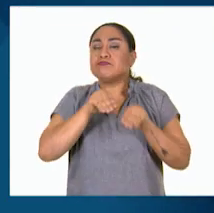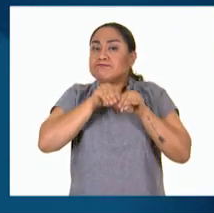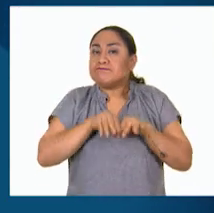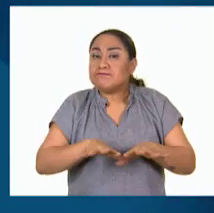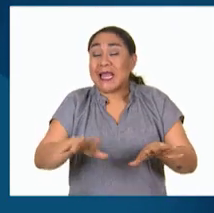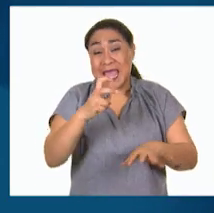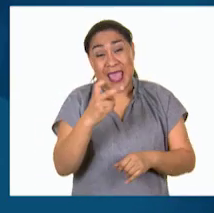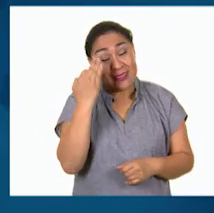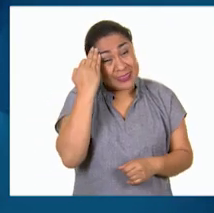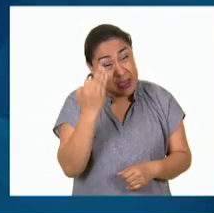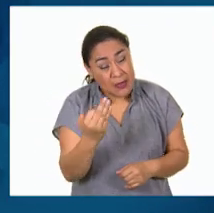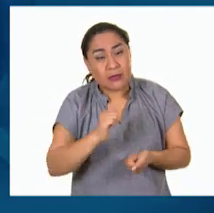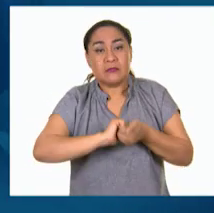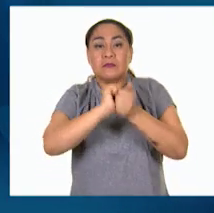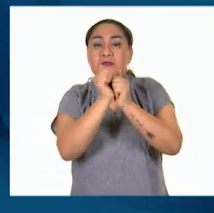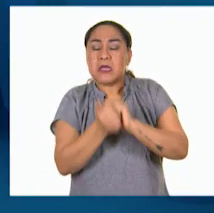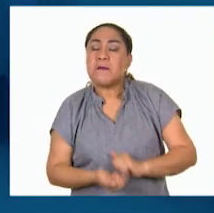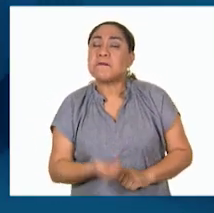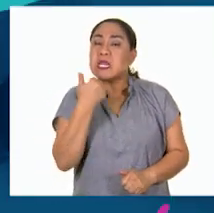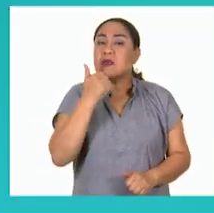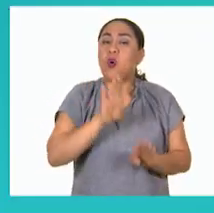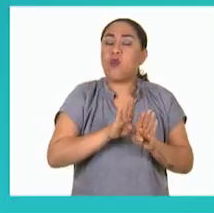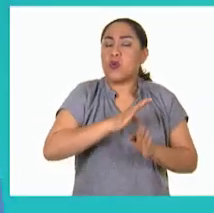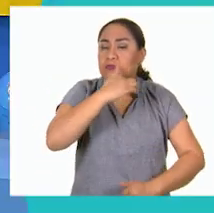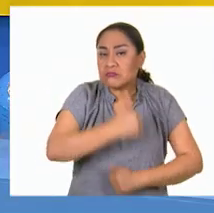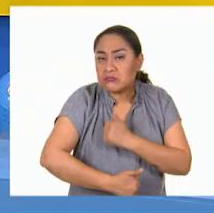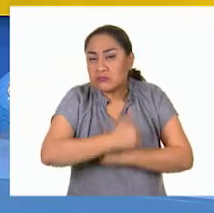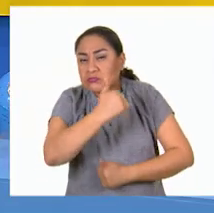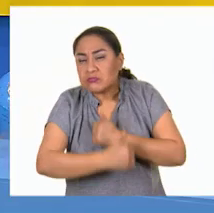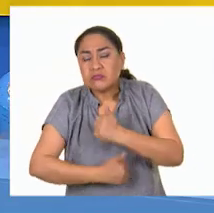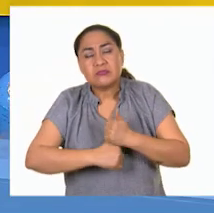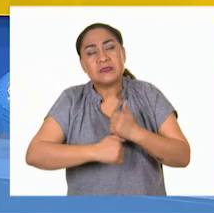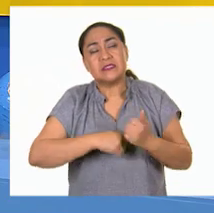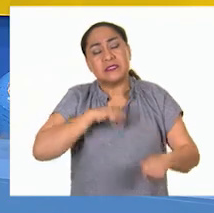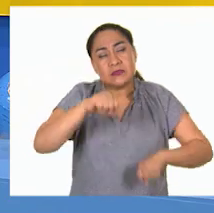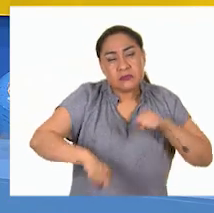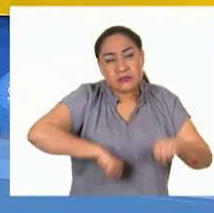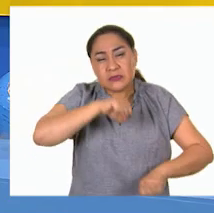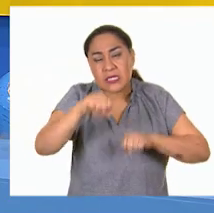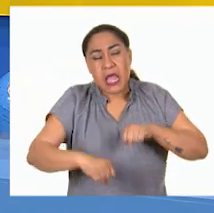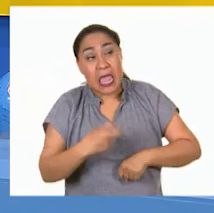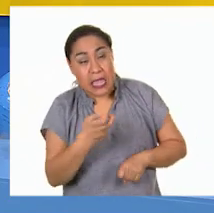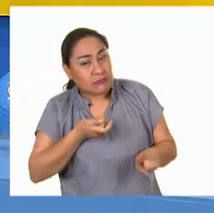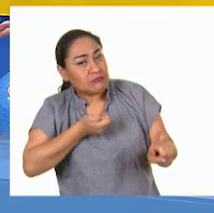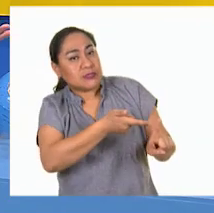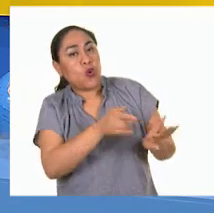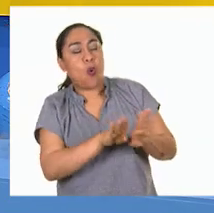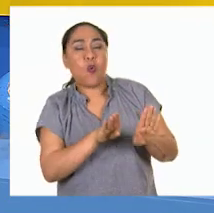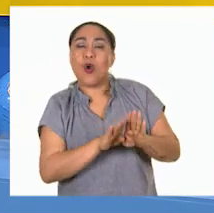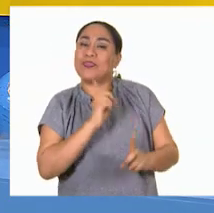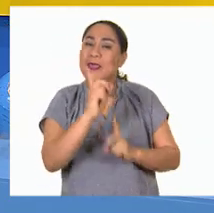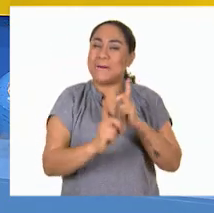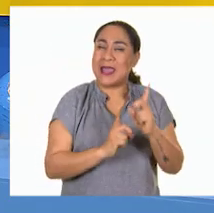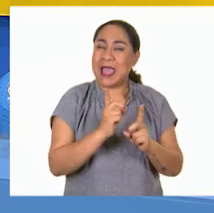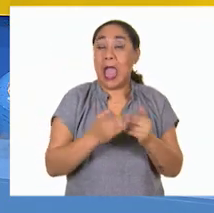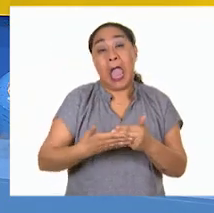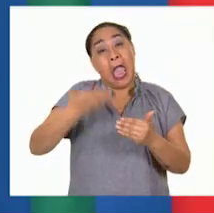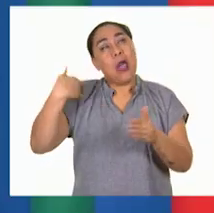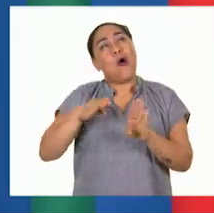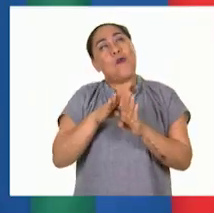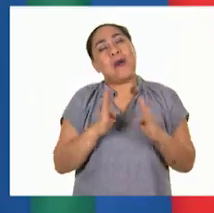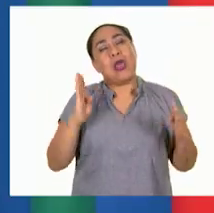que entonces comenzaron las primeras competencias formales en las que ya se veía el ciclismo como un deporte y no solamente como un pasatiempo